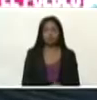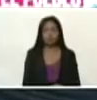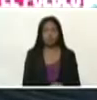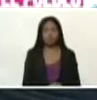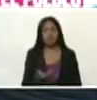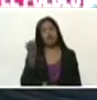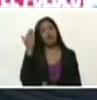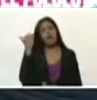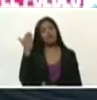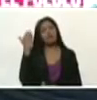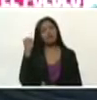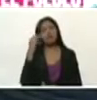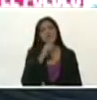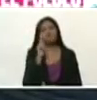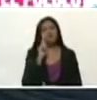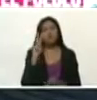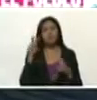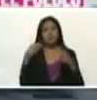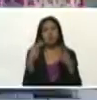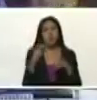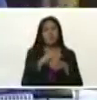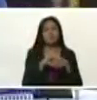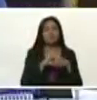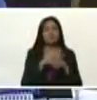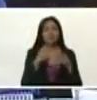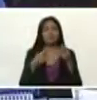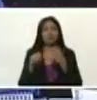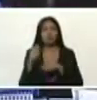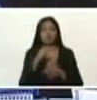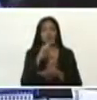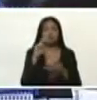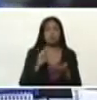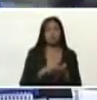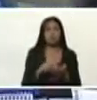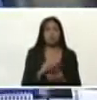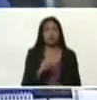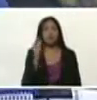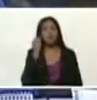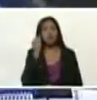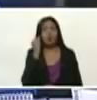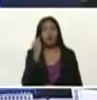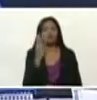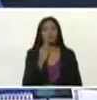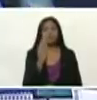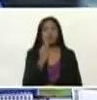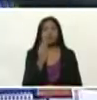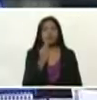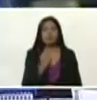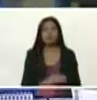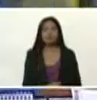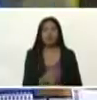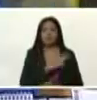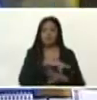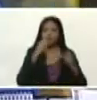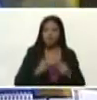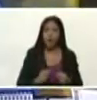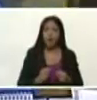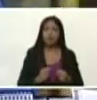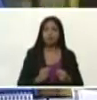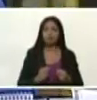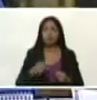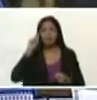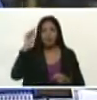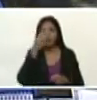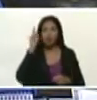Ayer nombré una nueva ministra de Comercio Nacional, una mujer de experiencia, de Guáramo, del